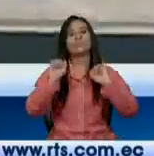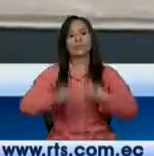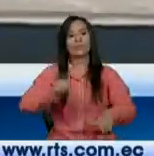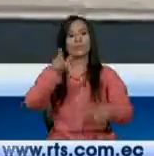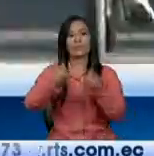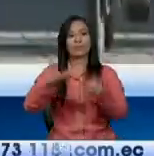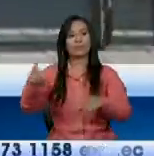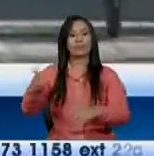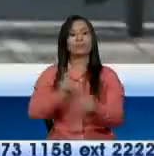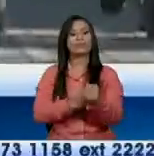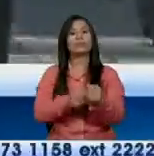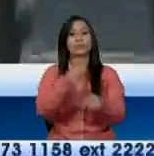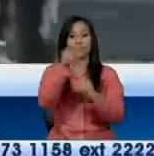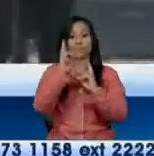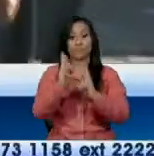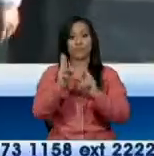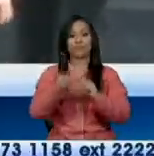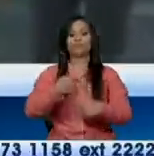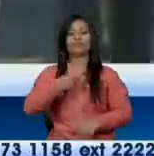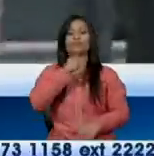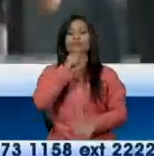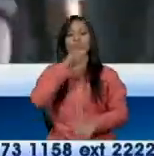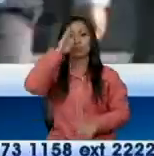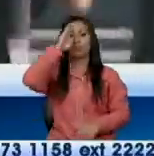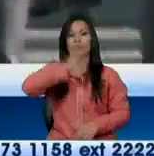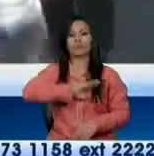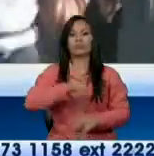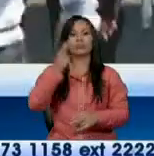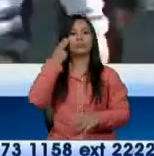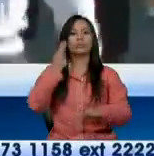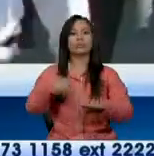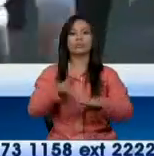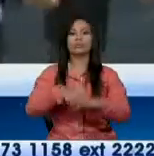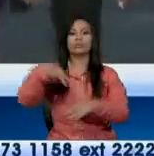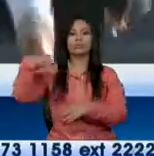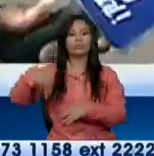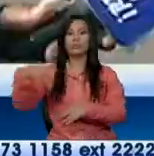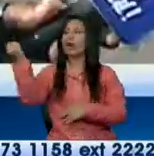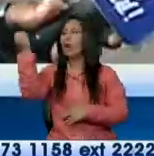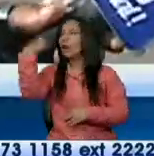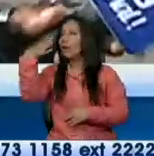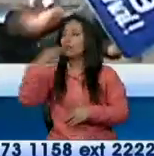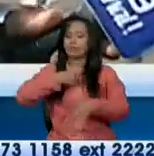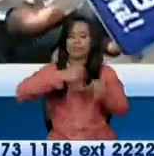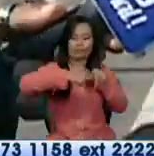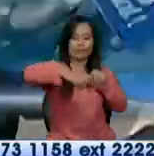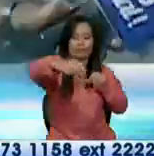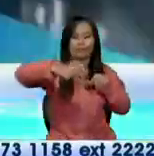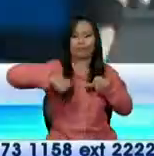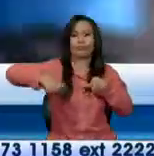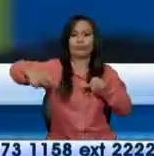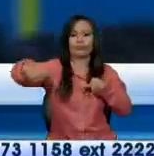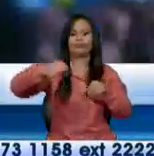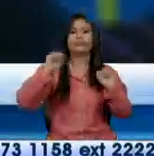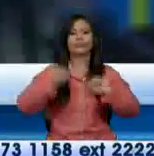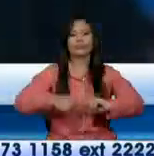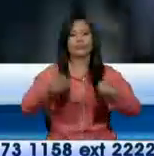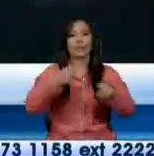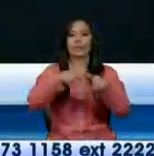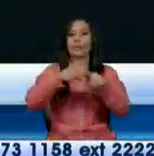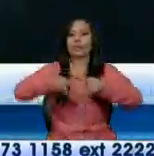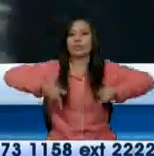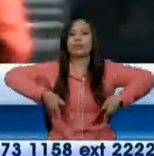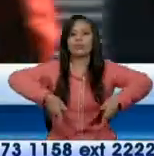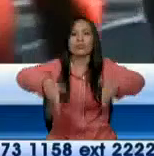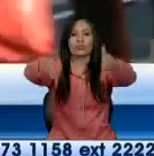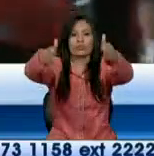ciudadanía en Quito. La misma cuenta con vigilancia policial y una correcta señalización. Inaugurar no solamente una ruta además, sino varias rutas en